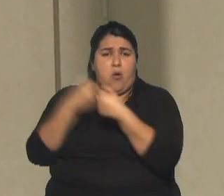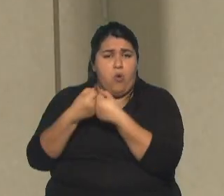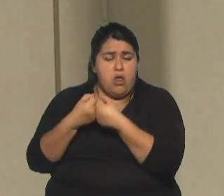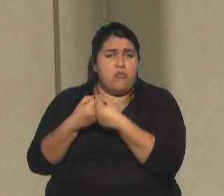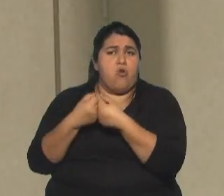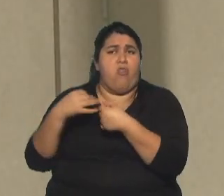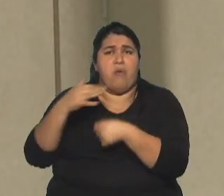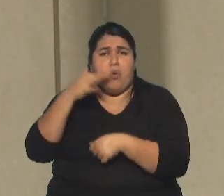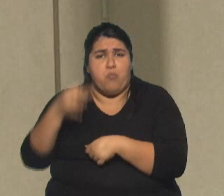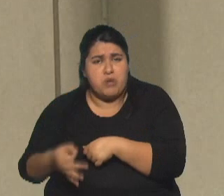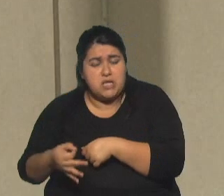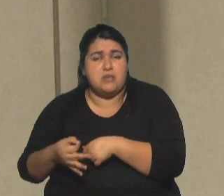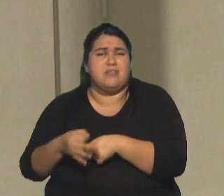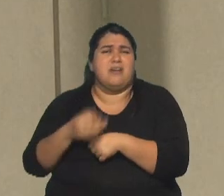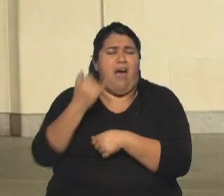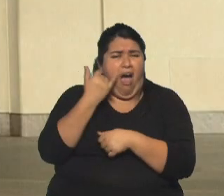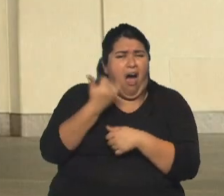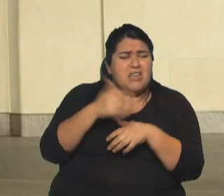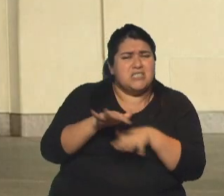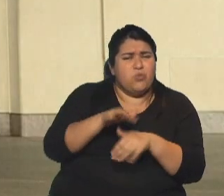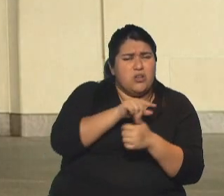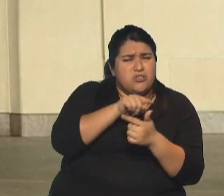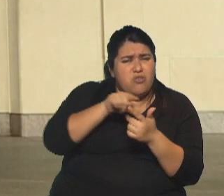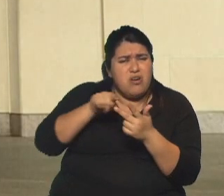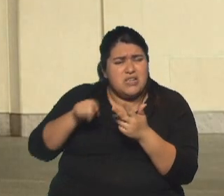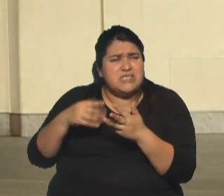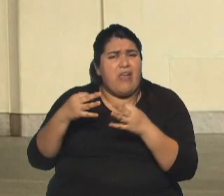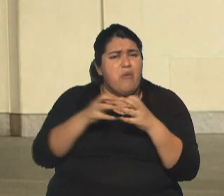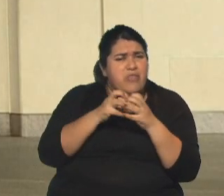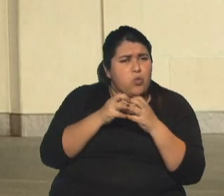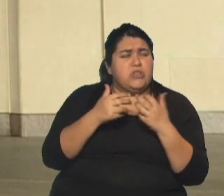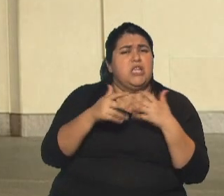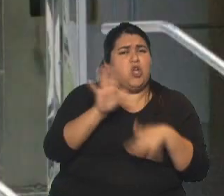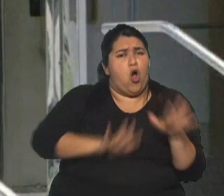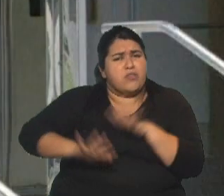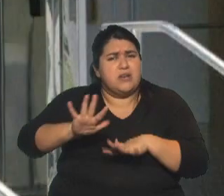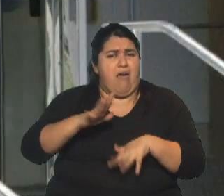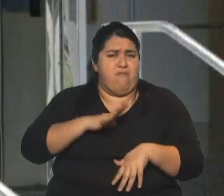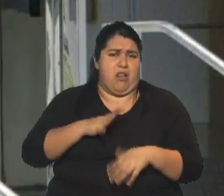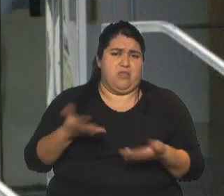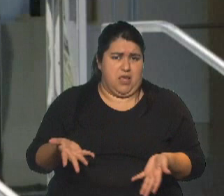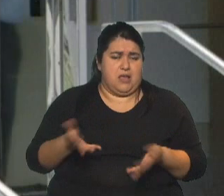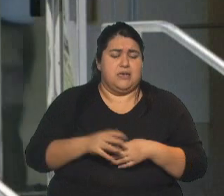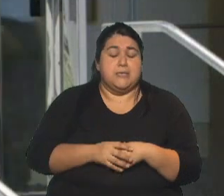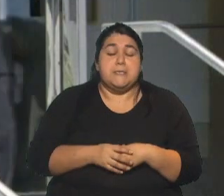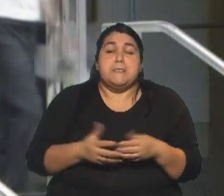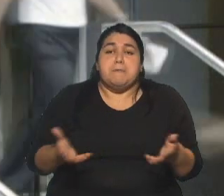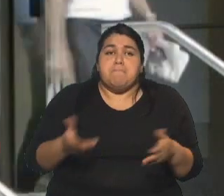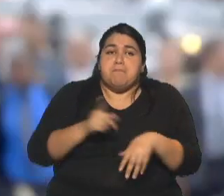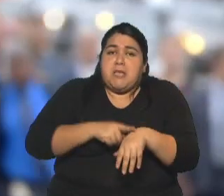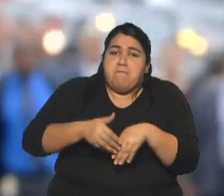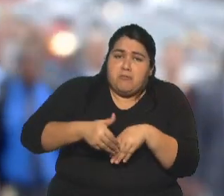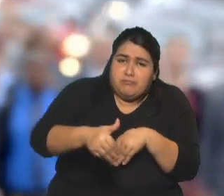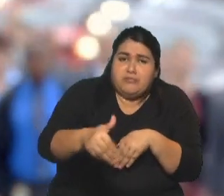acordado. Entonces yo creo que ahí hay un escenario a rediscutir, a revisar y a ordenar. Desde mi punto de vista, en el futuro mediano